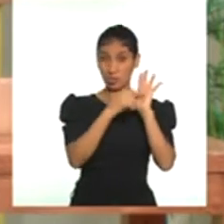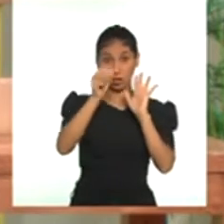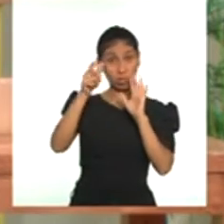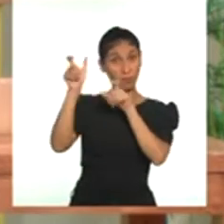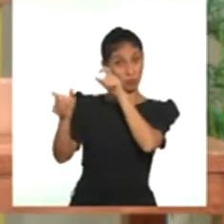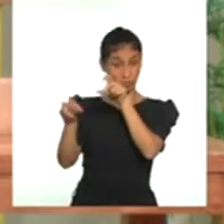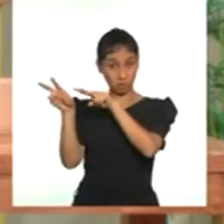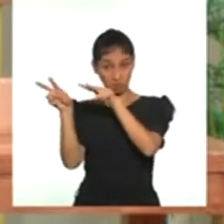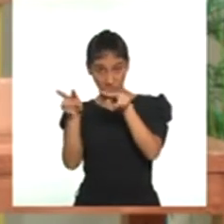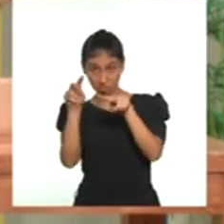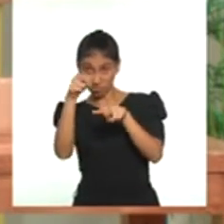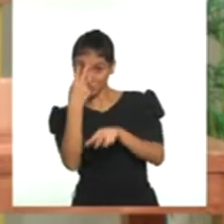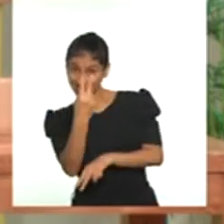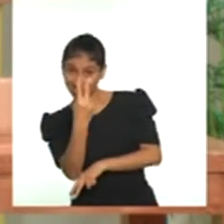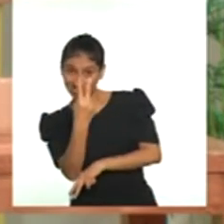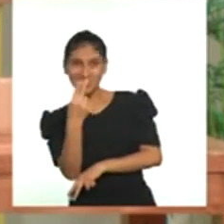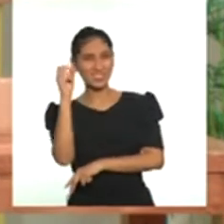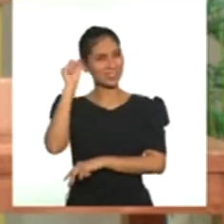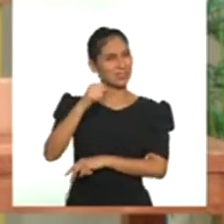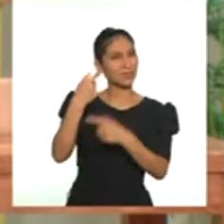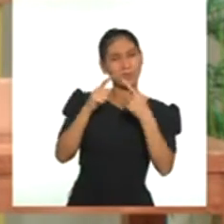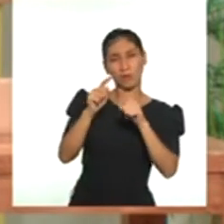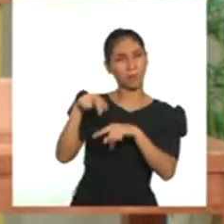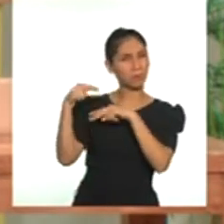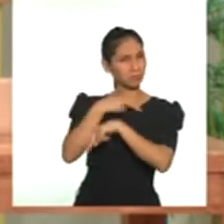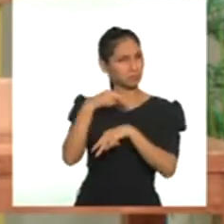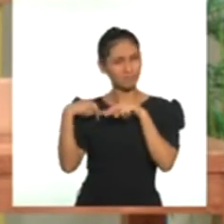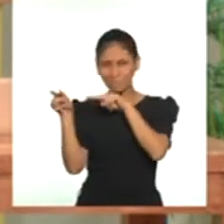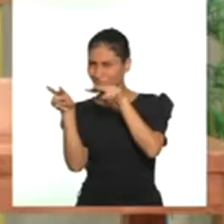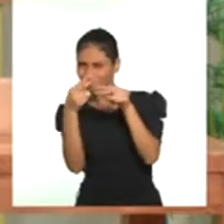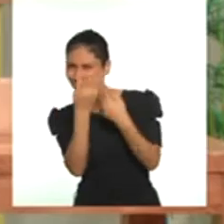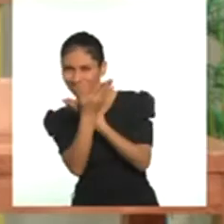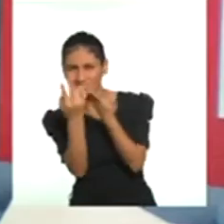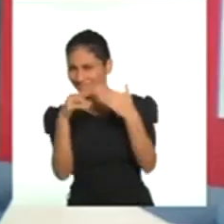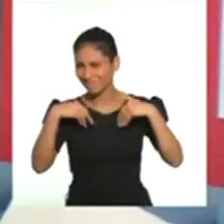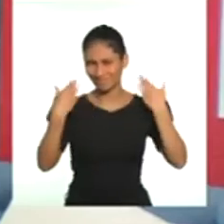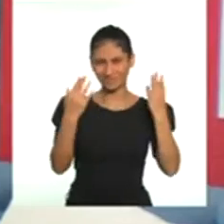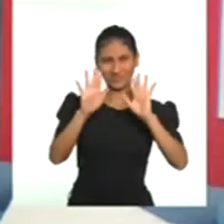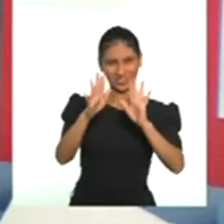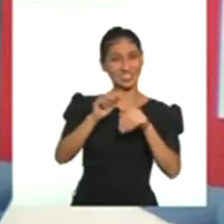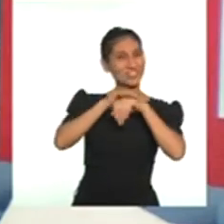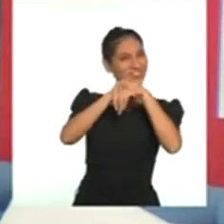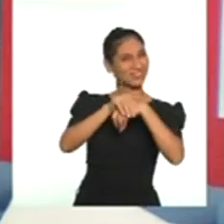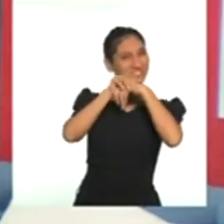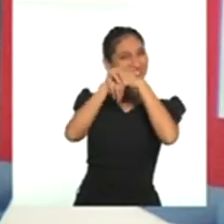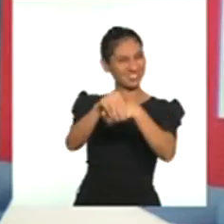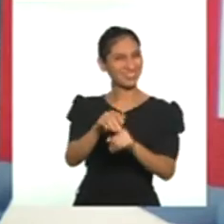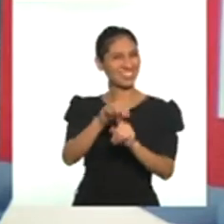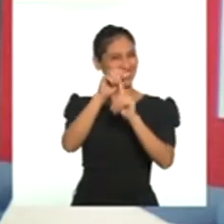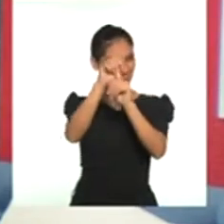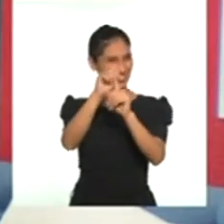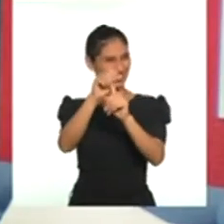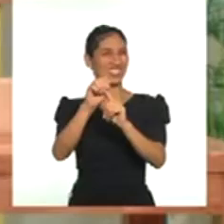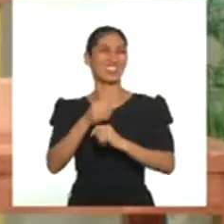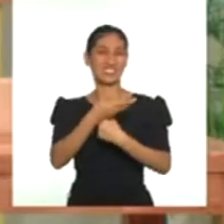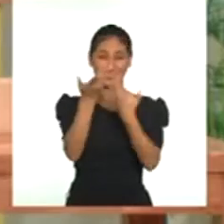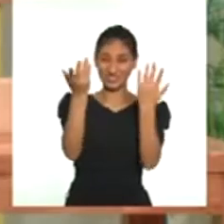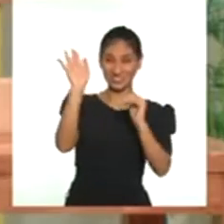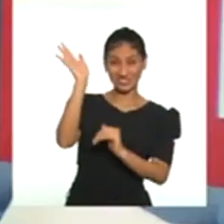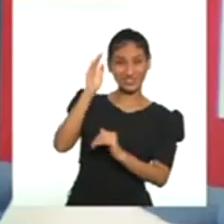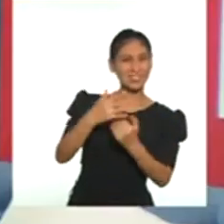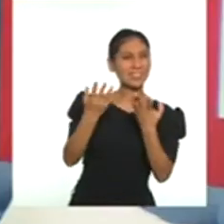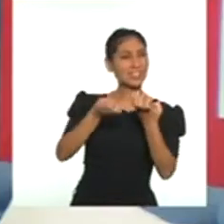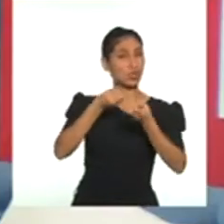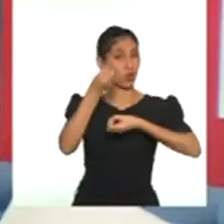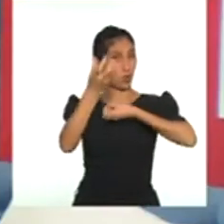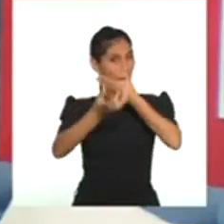esté viendo? Seguro que sí. Lástima que nosotros no podemos verlos a ustedes. Pues reciban saludos muy especiales de parte de nosotros.